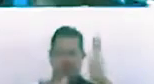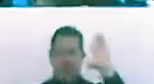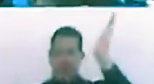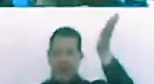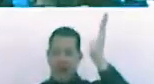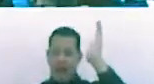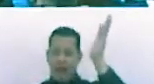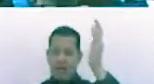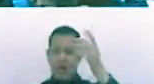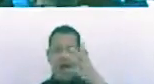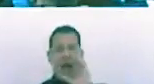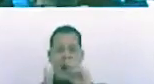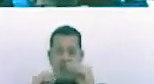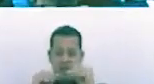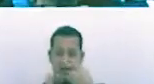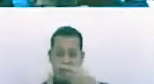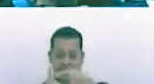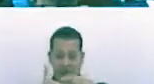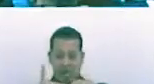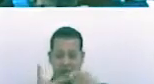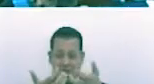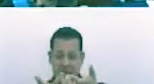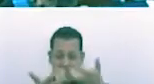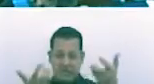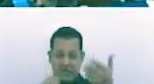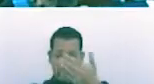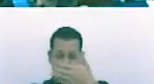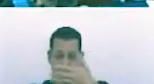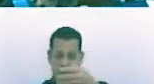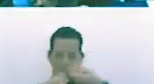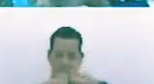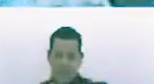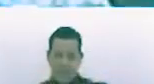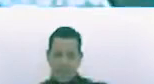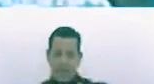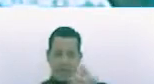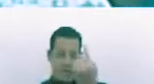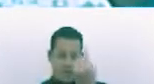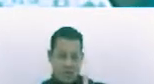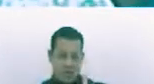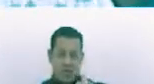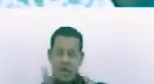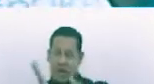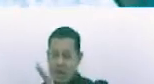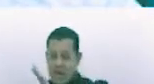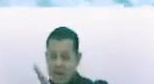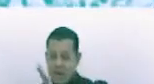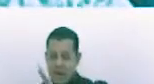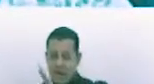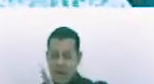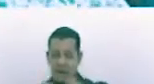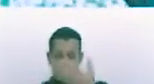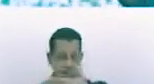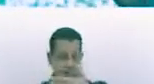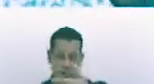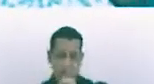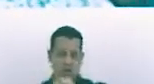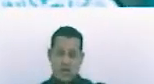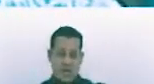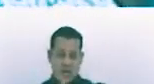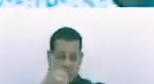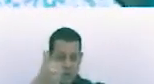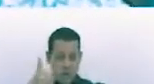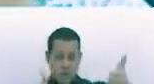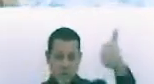discursos hablando de divisiones, partidos que cada día van perdiendo miembros, alcaldes, partidos que ni siquiera tienen una cabeza